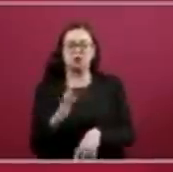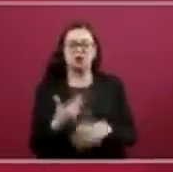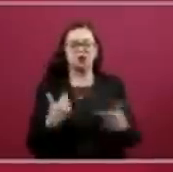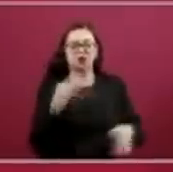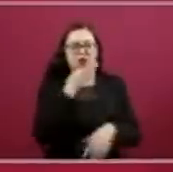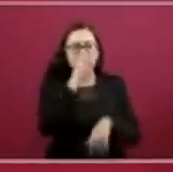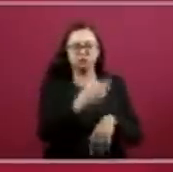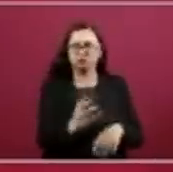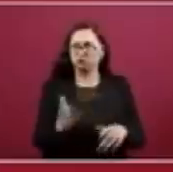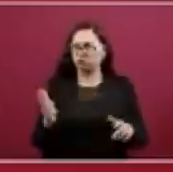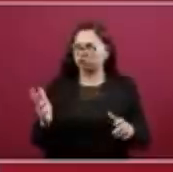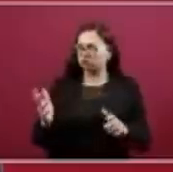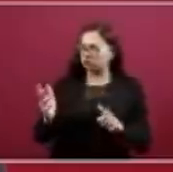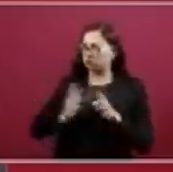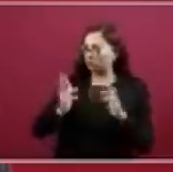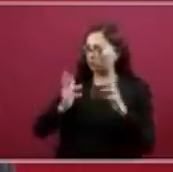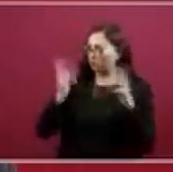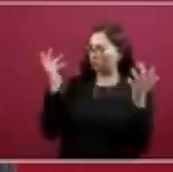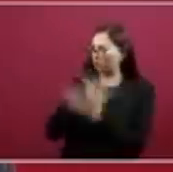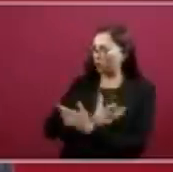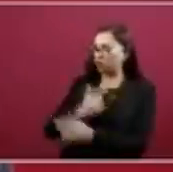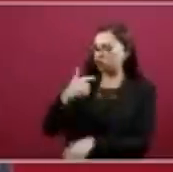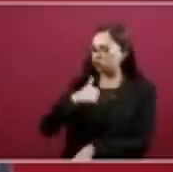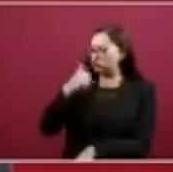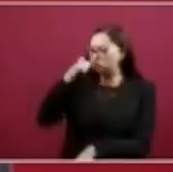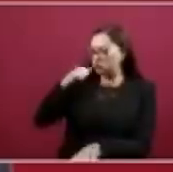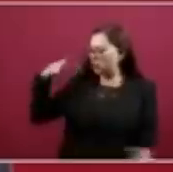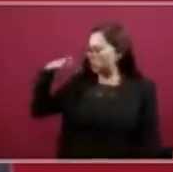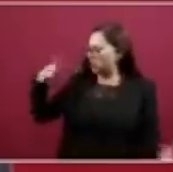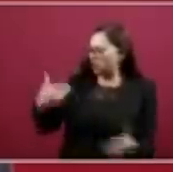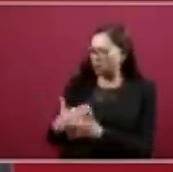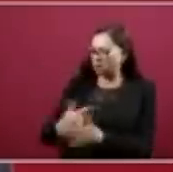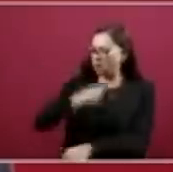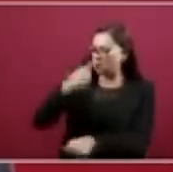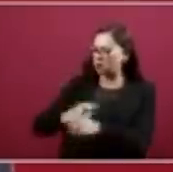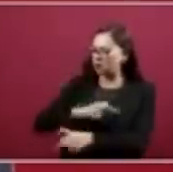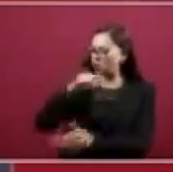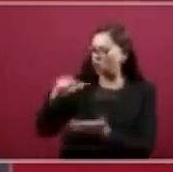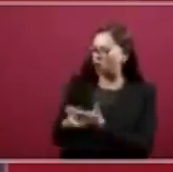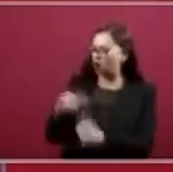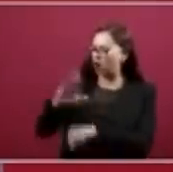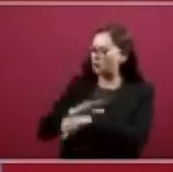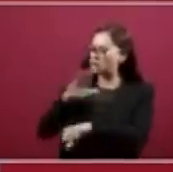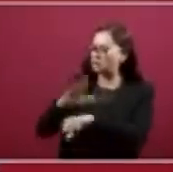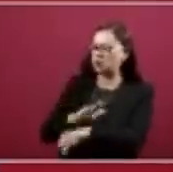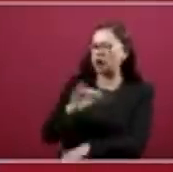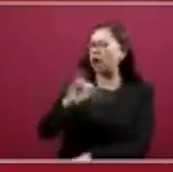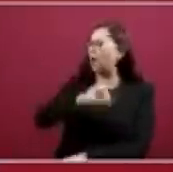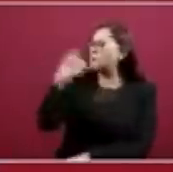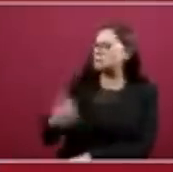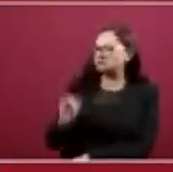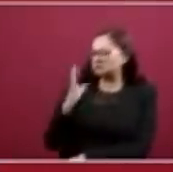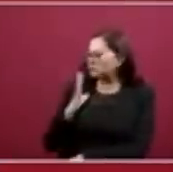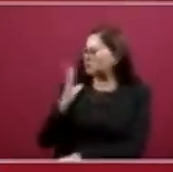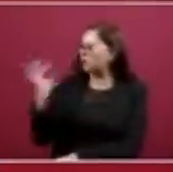se sorprendió porque siempre sacaba primer lugar, pero nunca lo tomaban en cuenta.